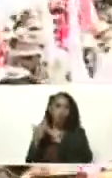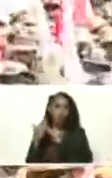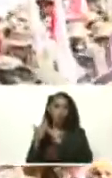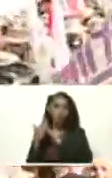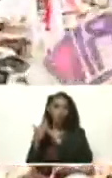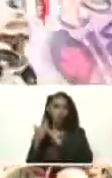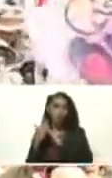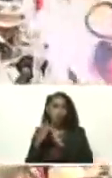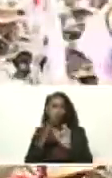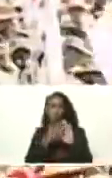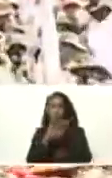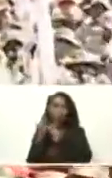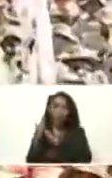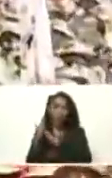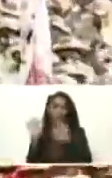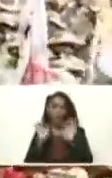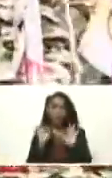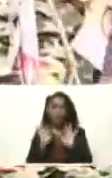comuna.